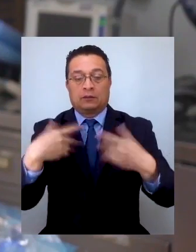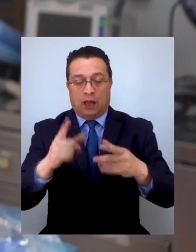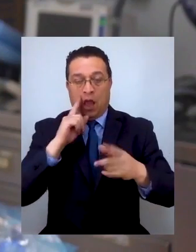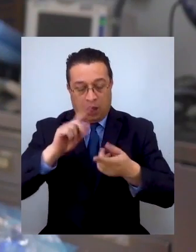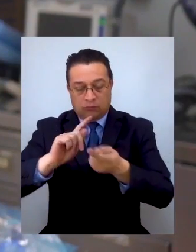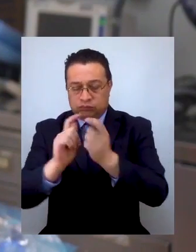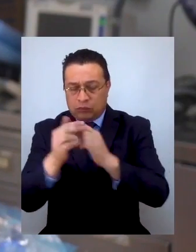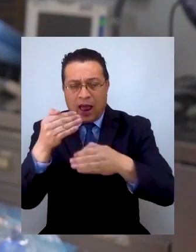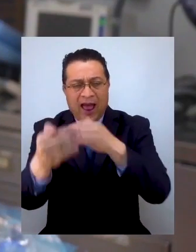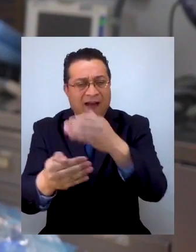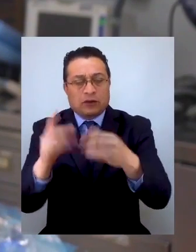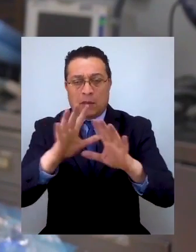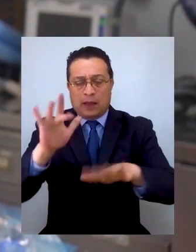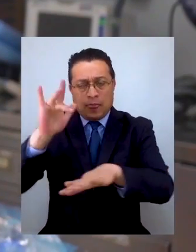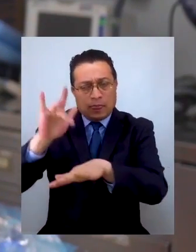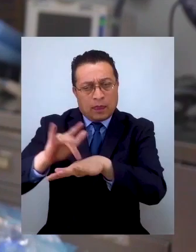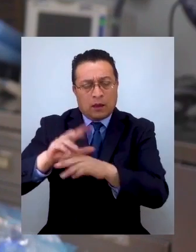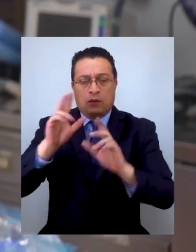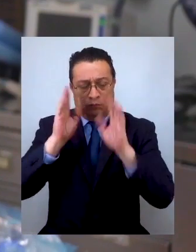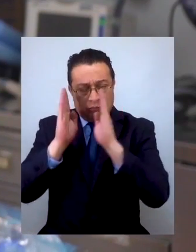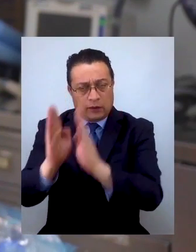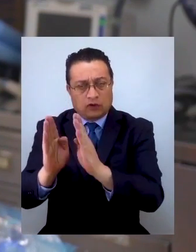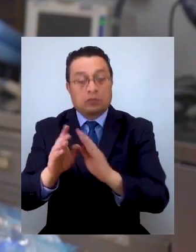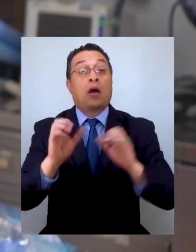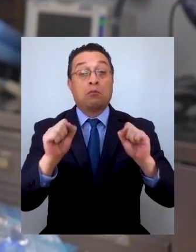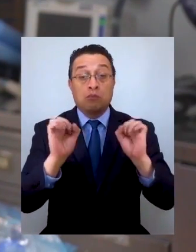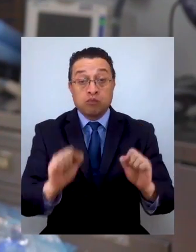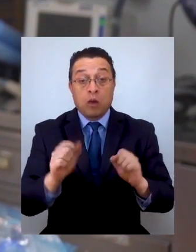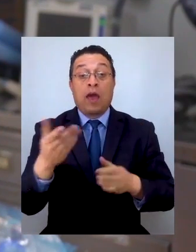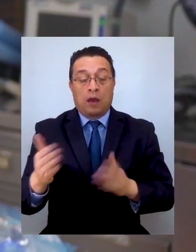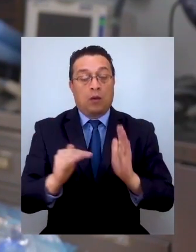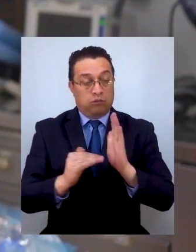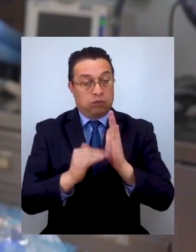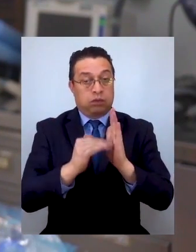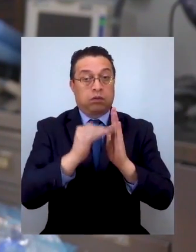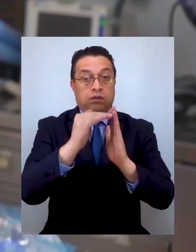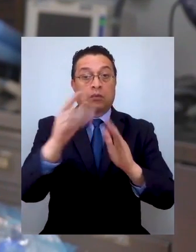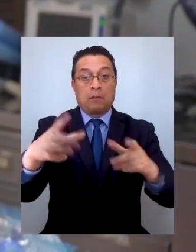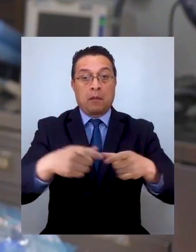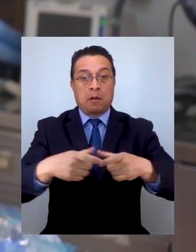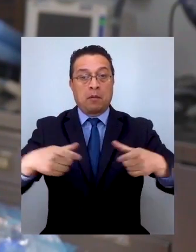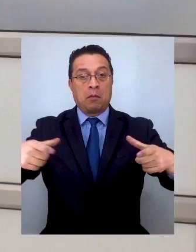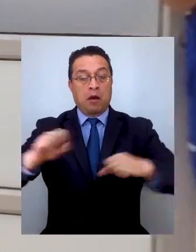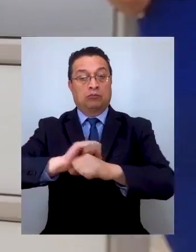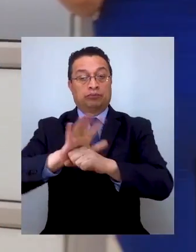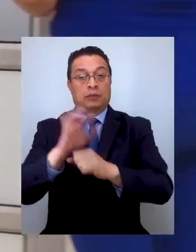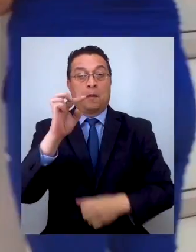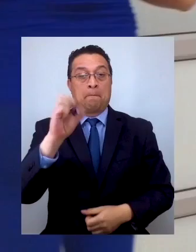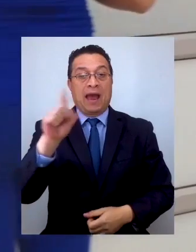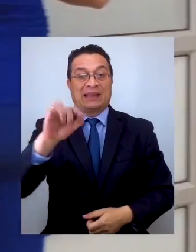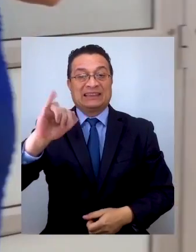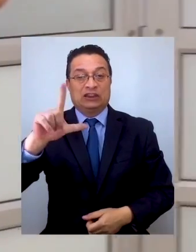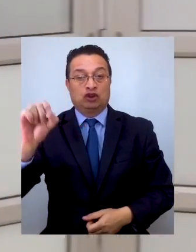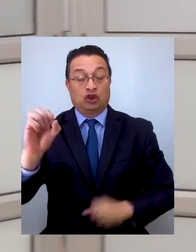de un triaje de avanzada, lo que nos permitió complejizarnos. Así, con el aumento exponencial de los pacientes COVID, el pasillo